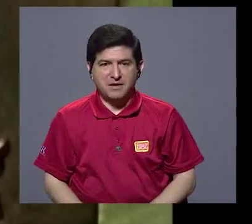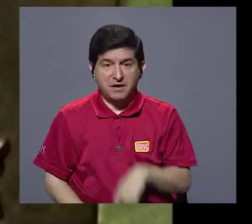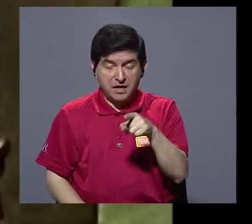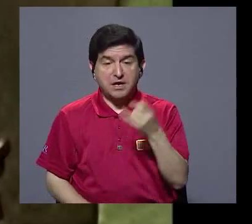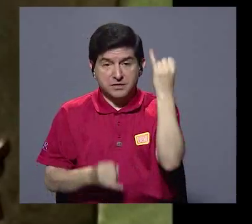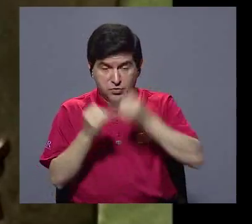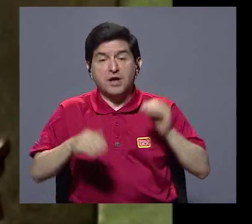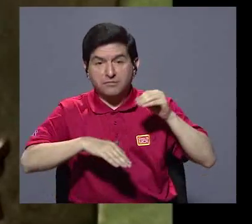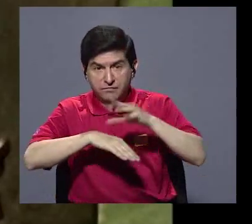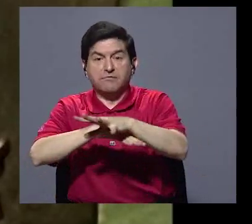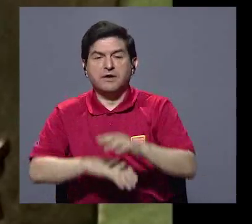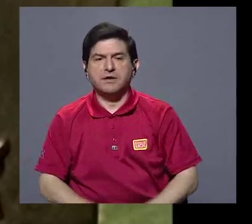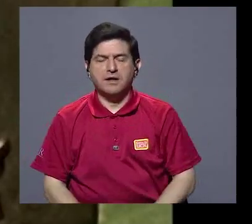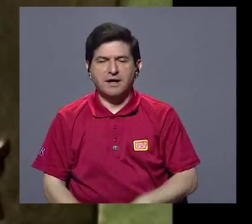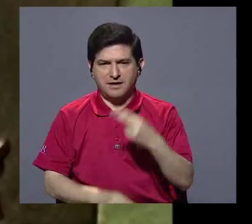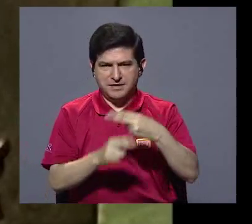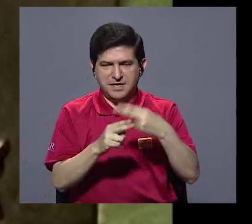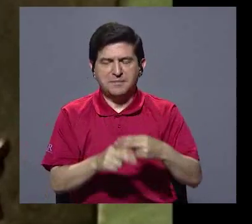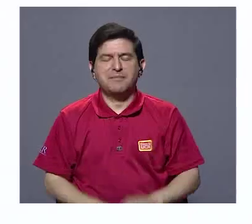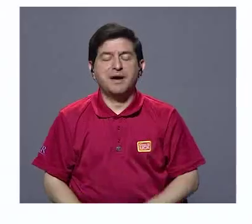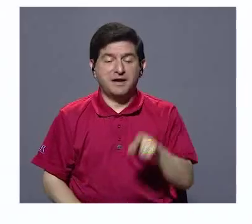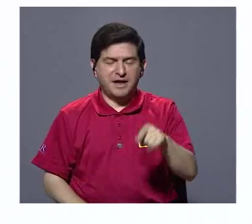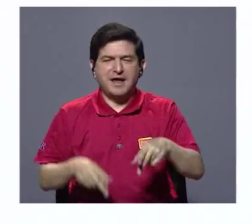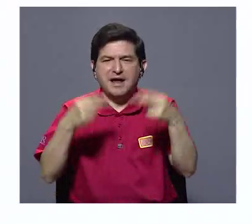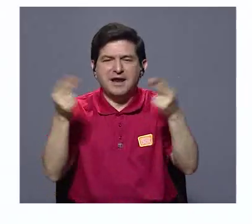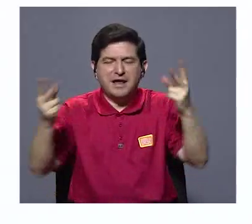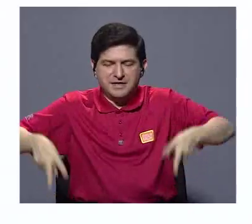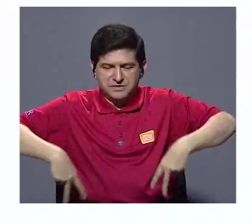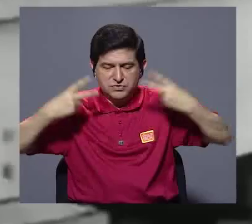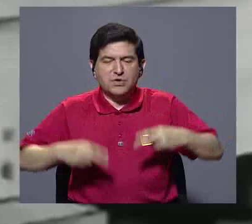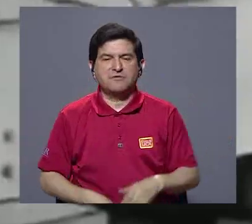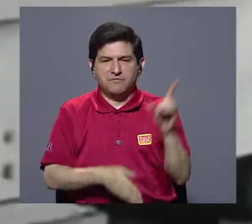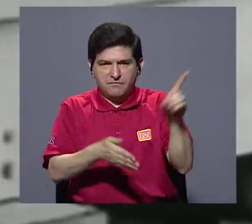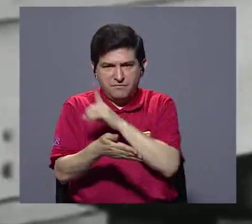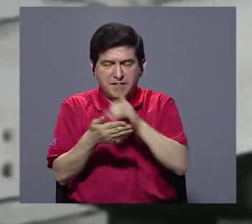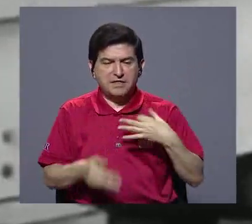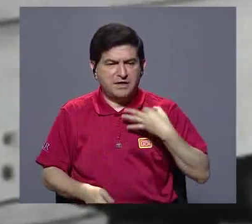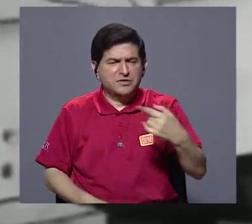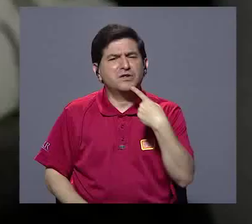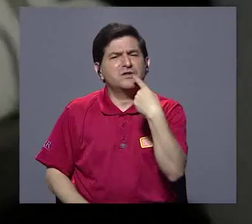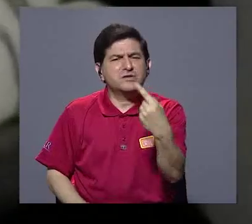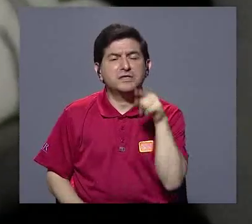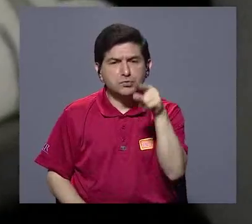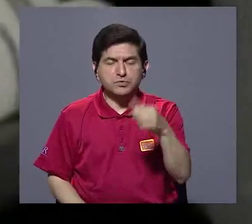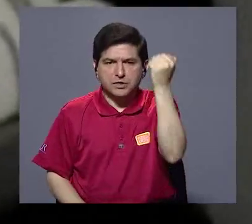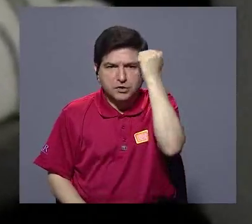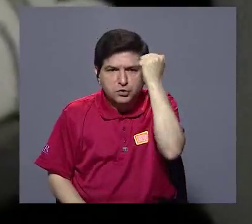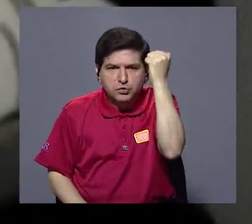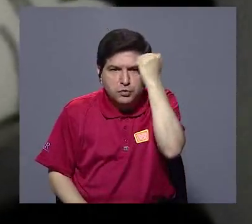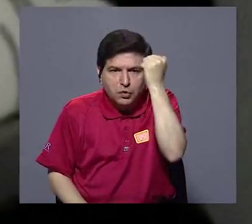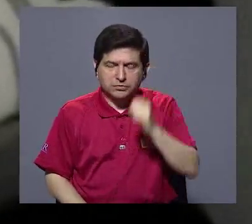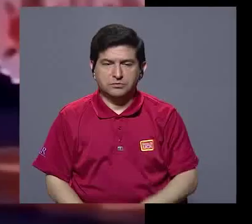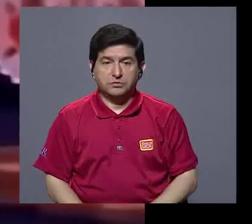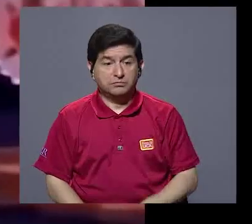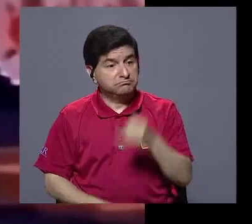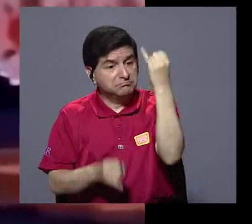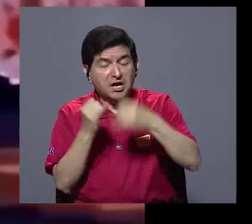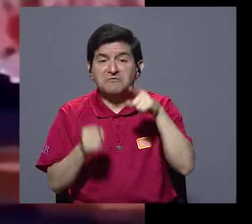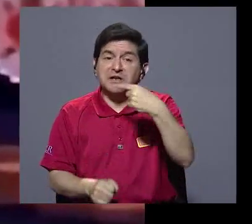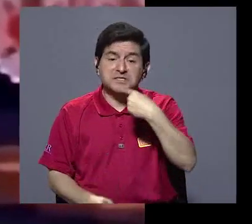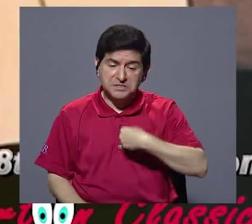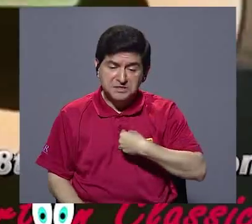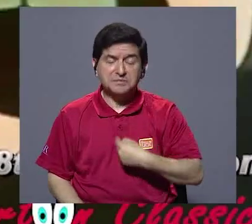empiezan a molestar y eso tiene consecuencias. Nosotros le llamamos el costo vital de la discriminación. Usted todo el día le están diciendo que usted es un tonto, va a llegar